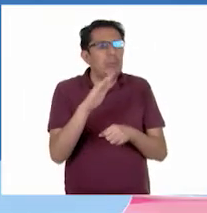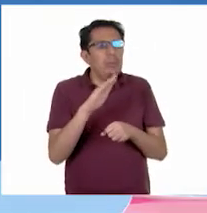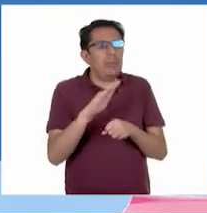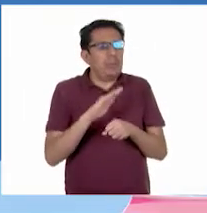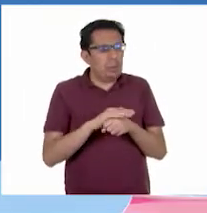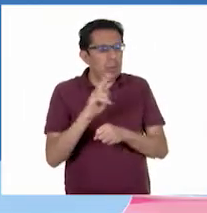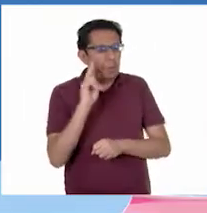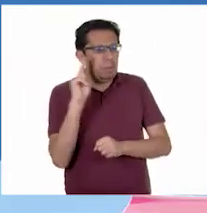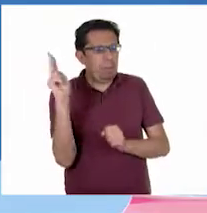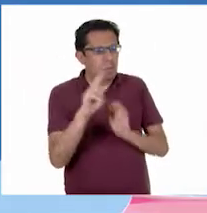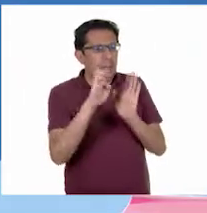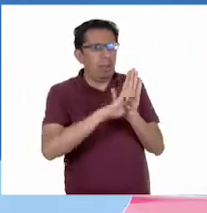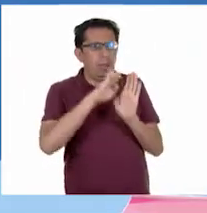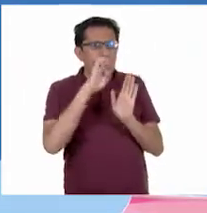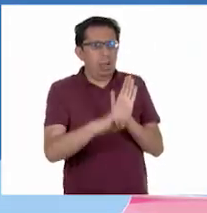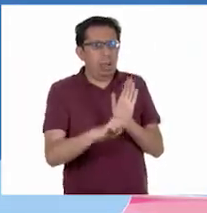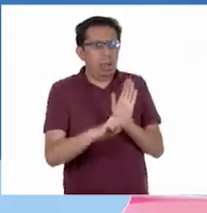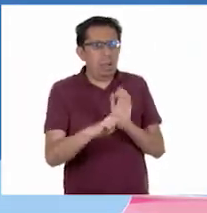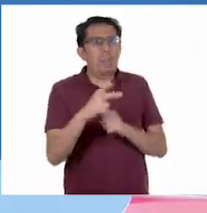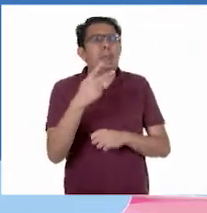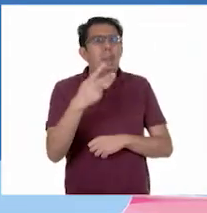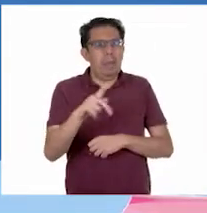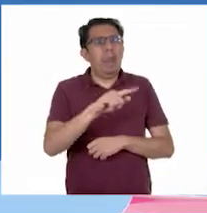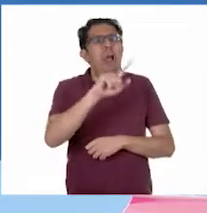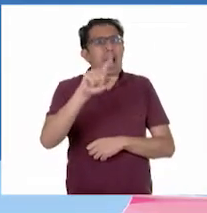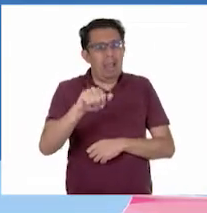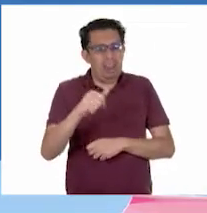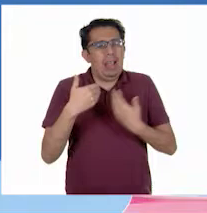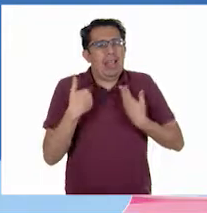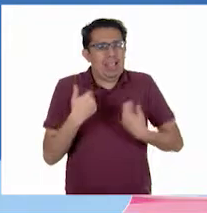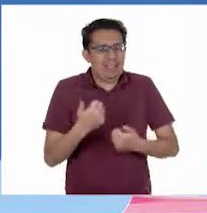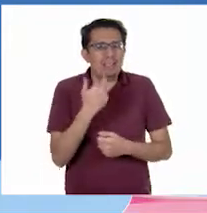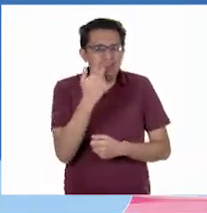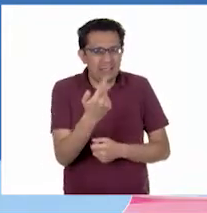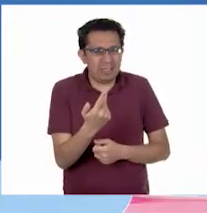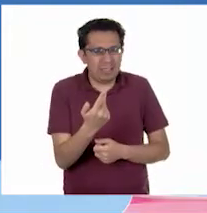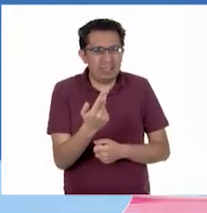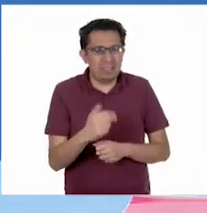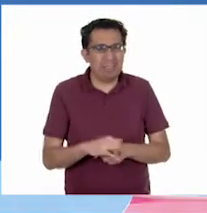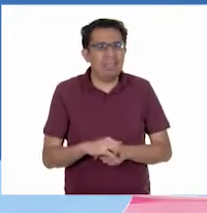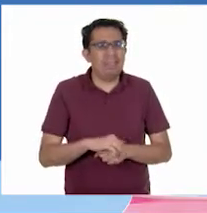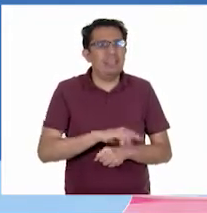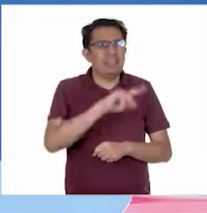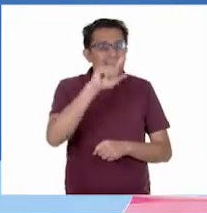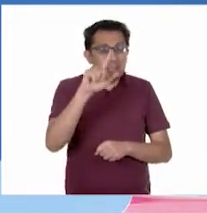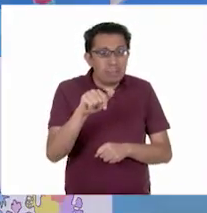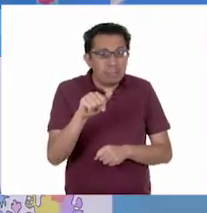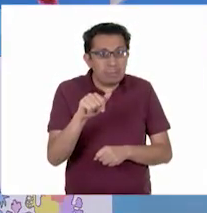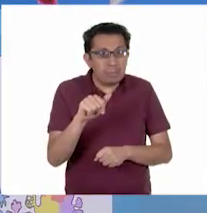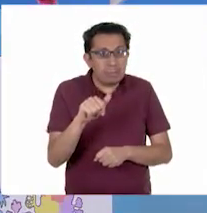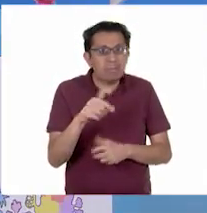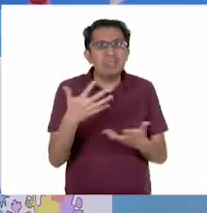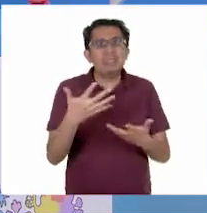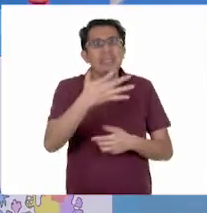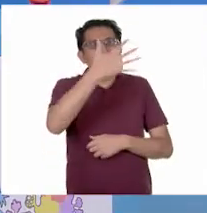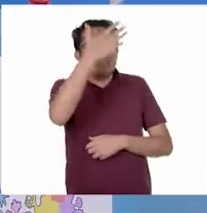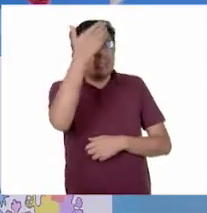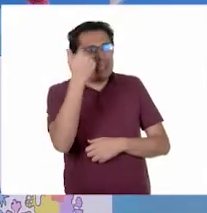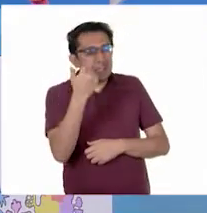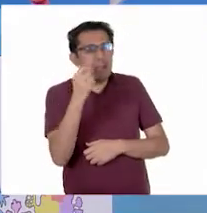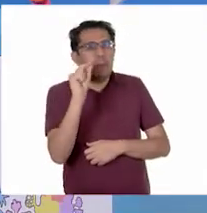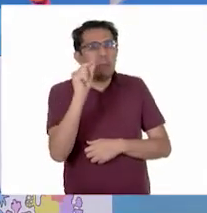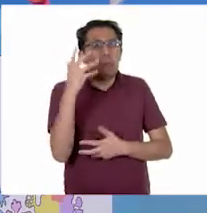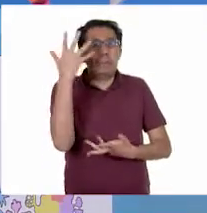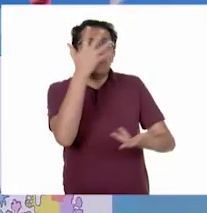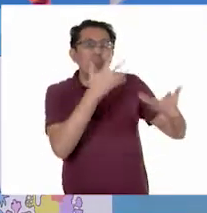observar los ejemplos, pero pues ya los entiendo un poco mejor. Y ya después, no sé, pero siempre me hago un poco de